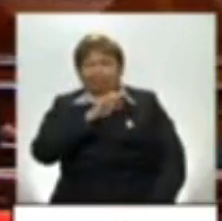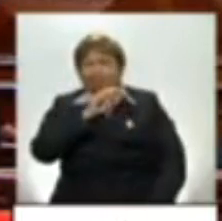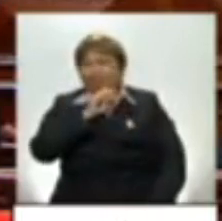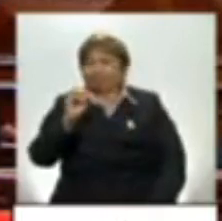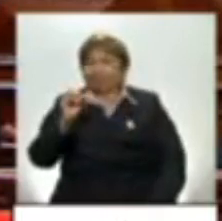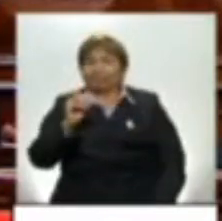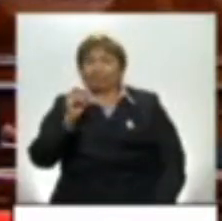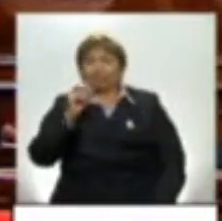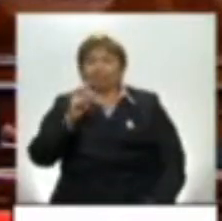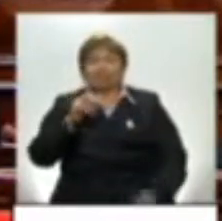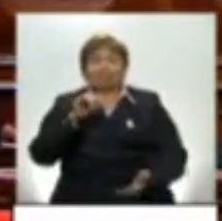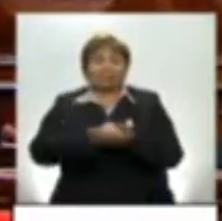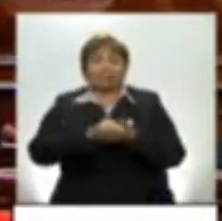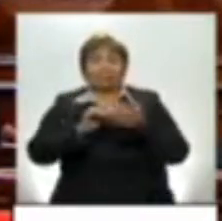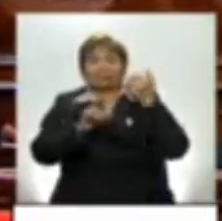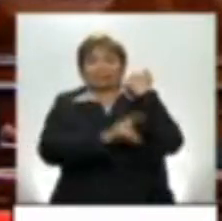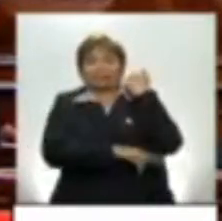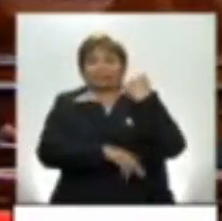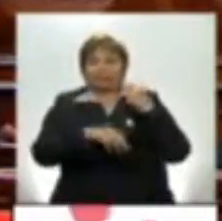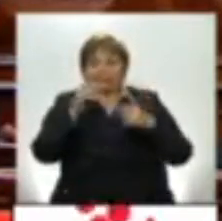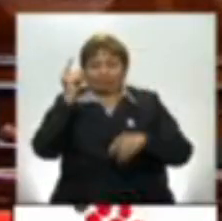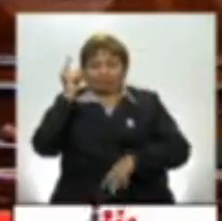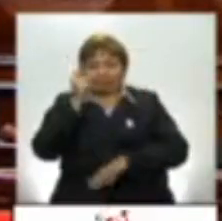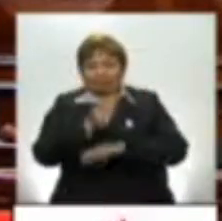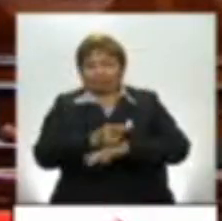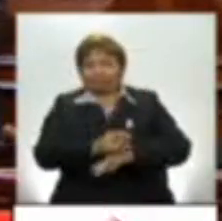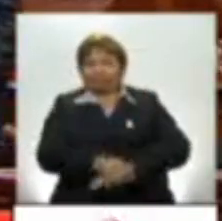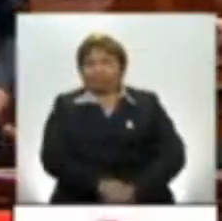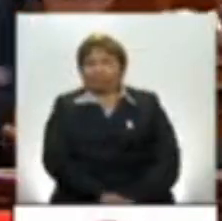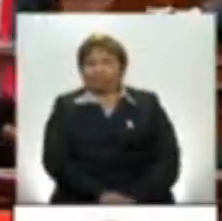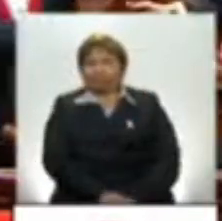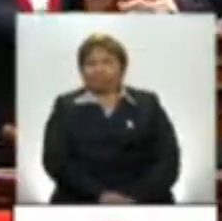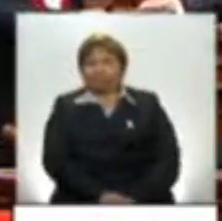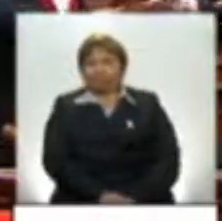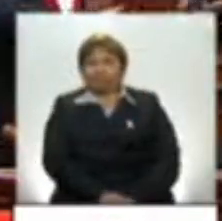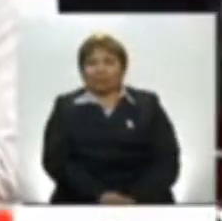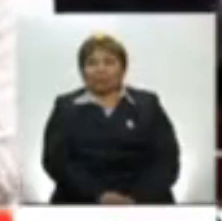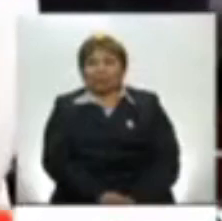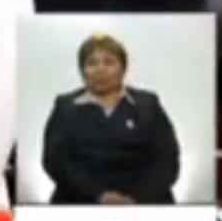sino que él y la nación se lo demanden.